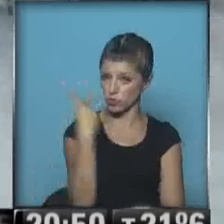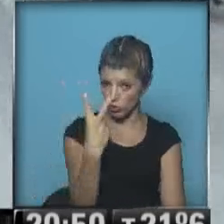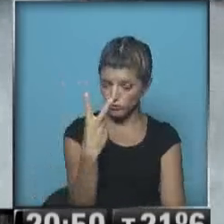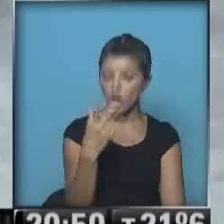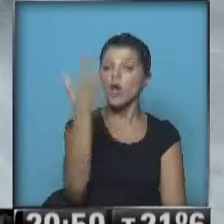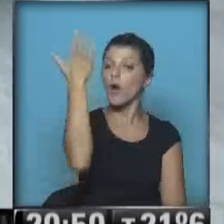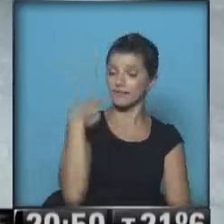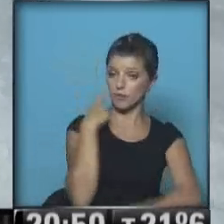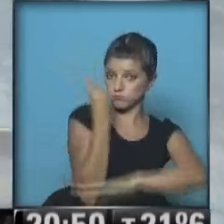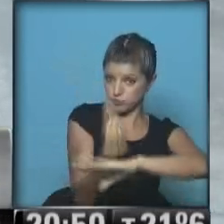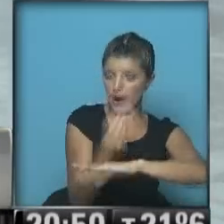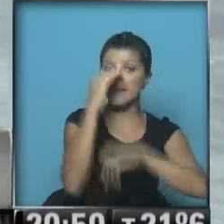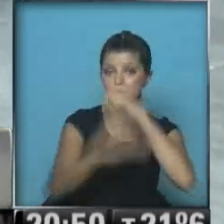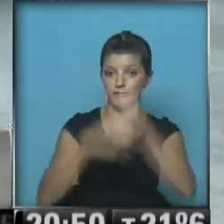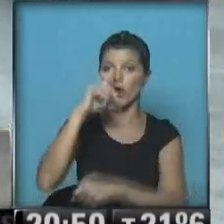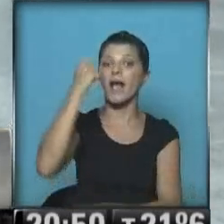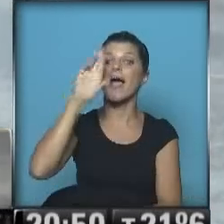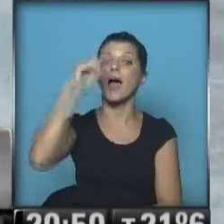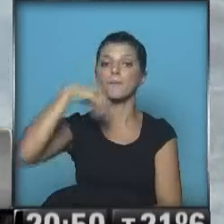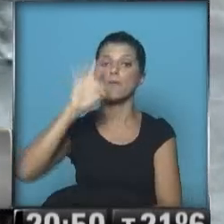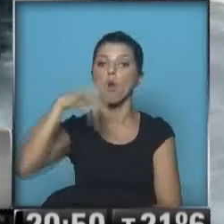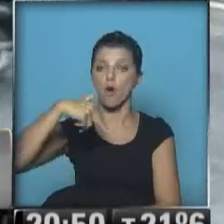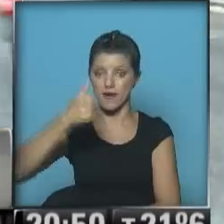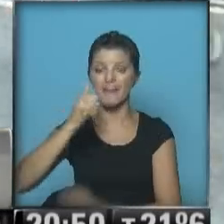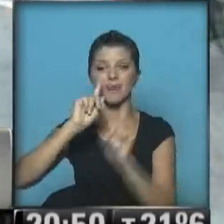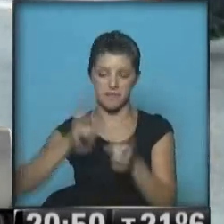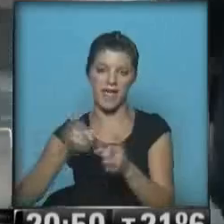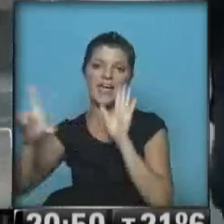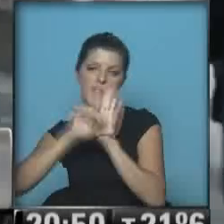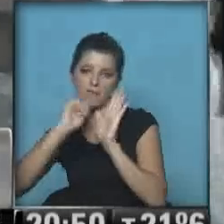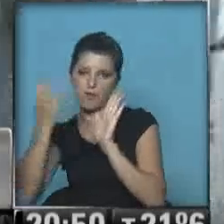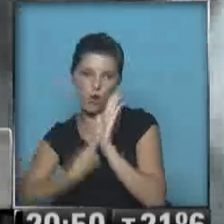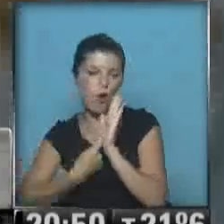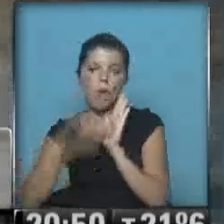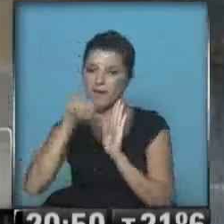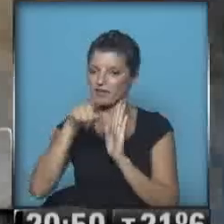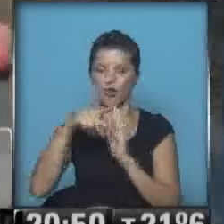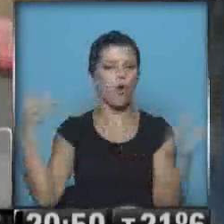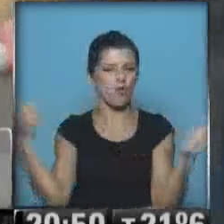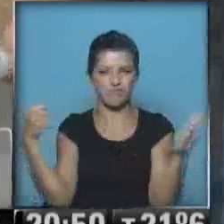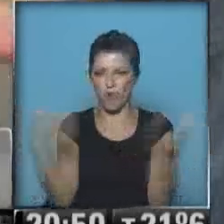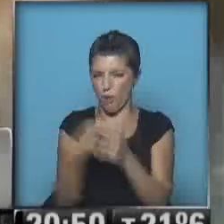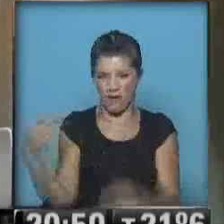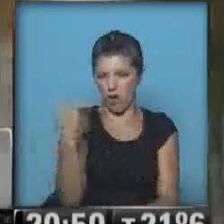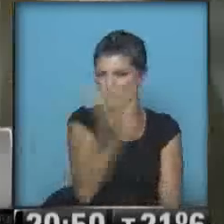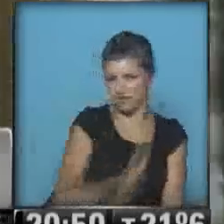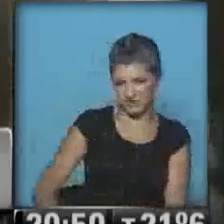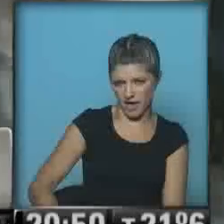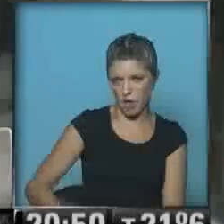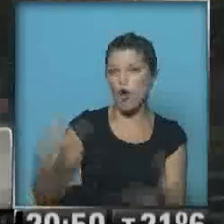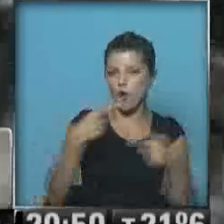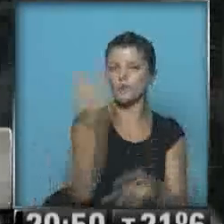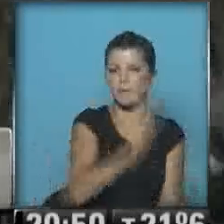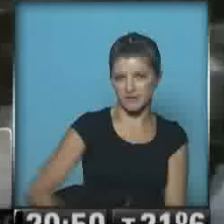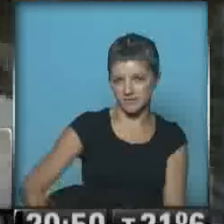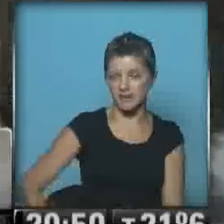su momento el empresario Pedro Carmona, también de manera ilegal, porque eso fue claramente un golpe de Estado en contra del presidente Hugo